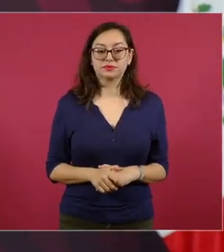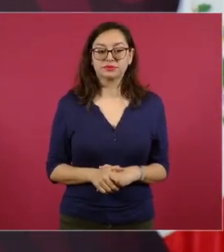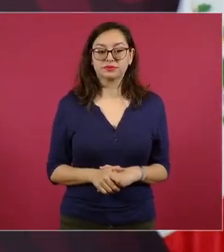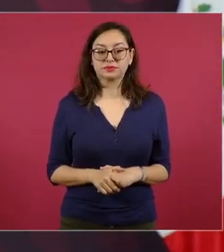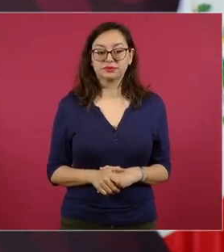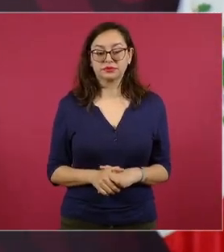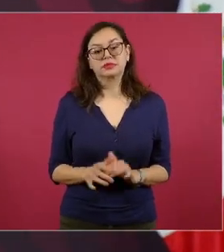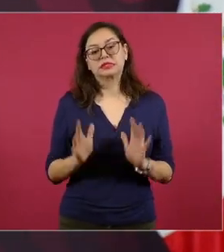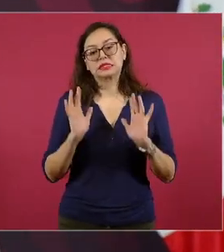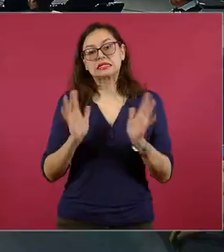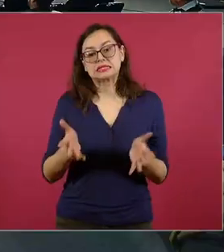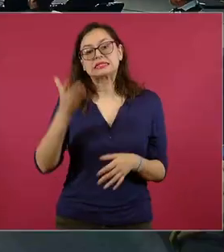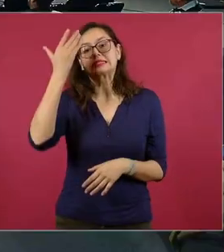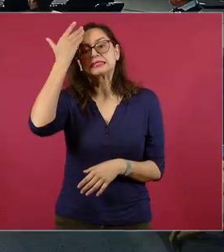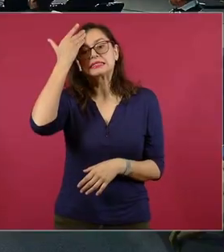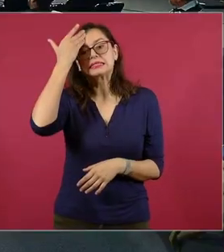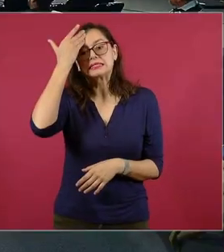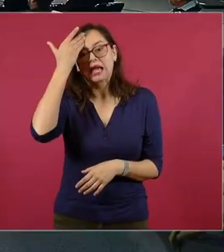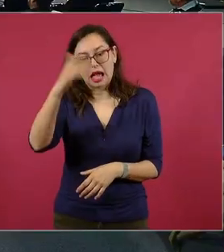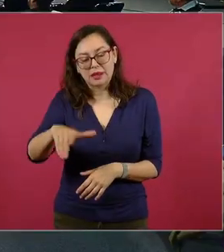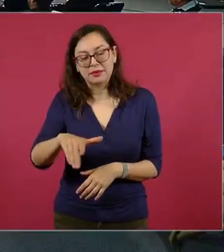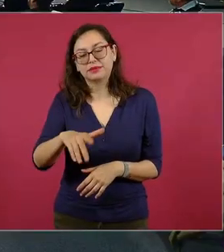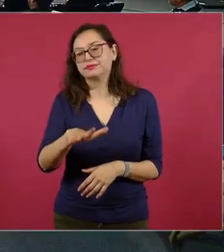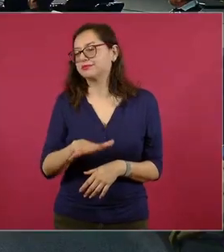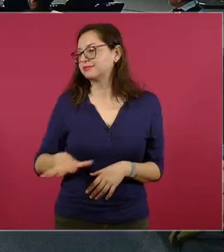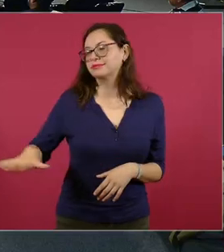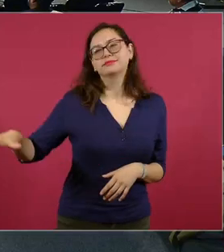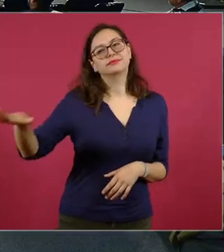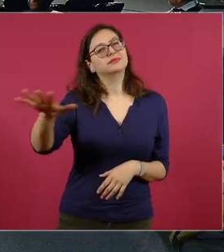de dominio público, es sabido que nos queremos mucho,